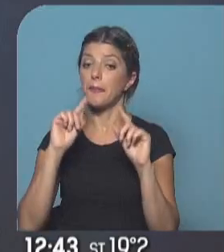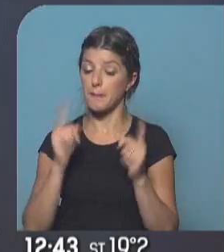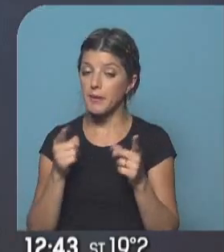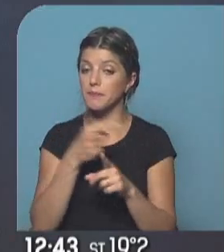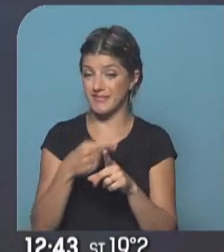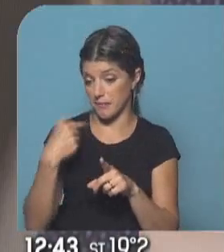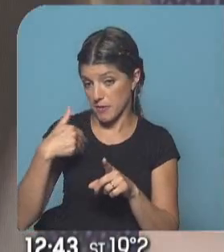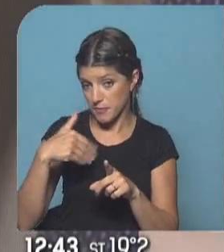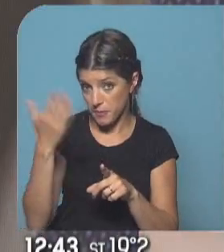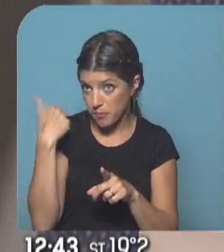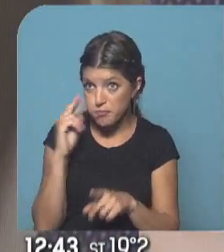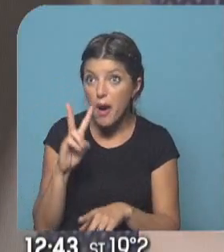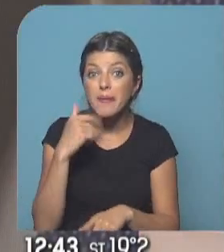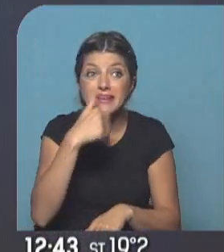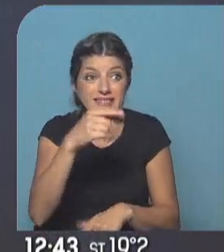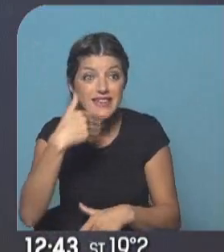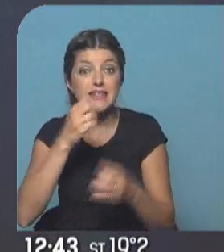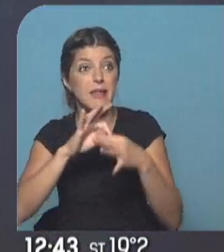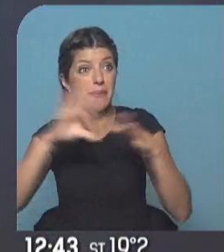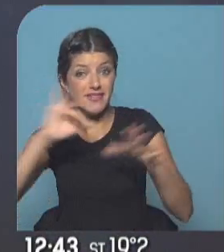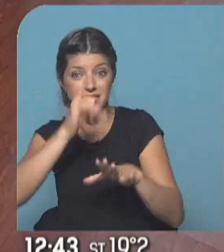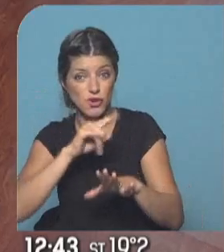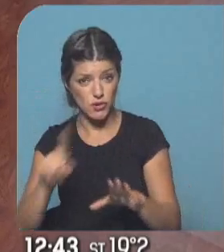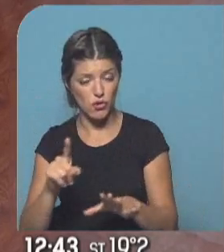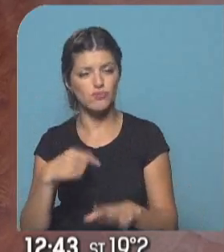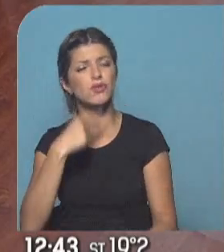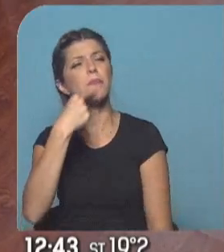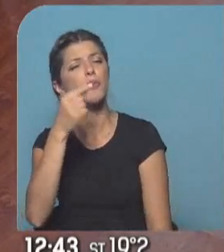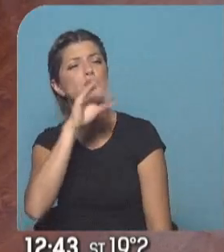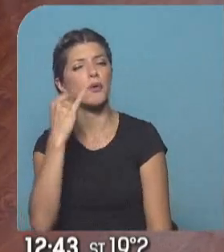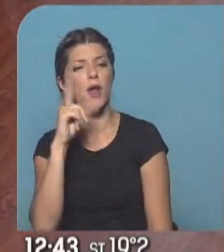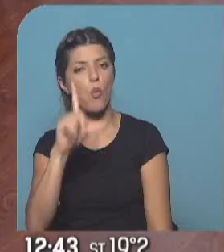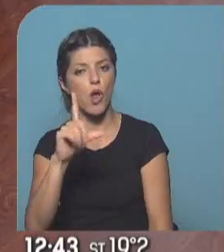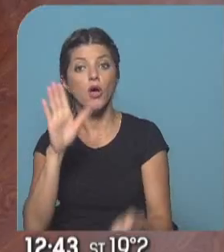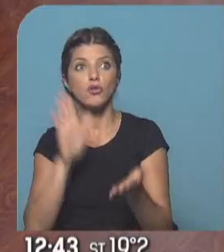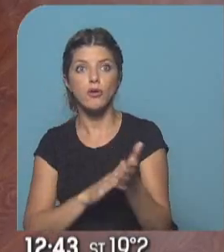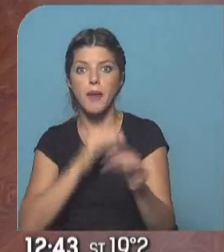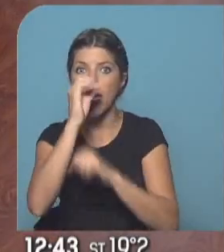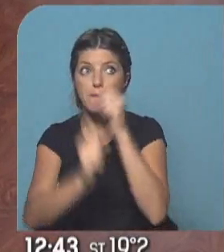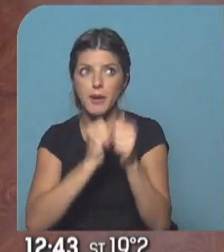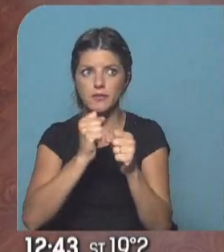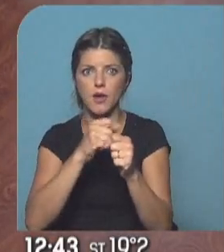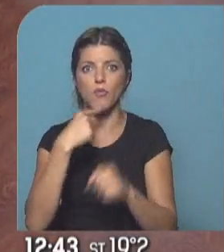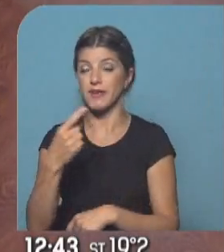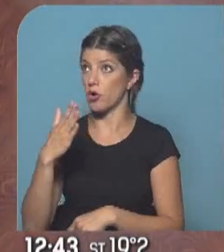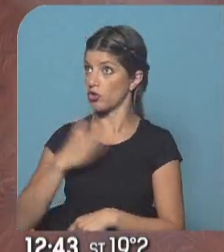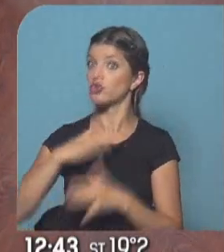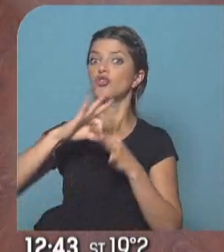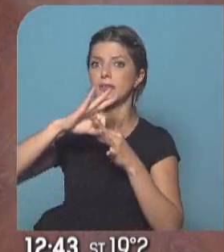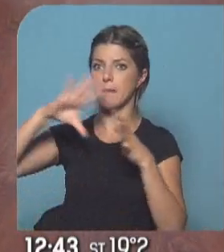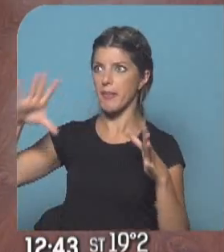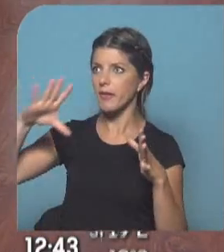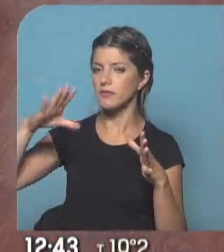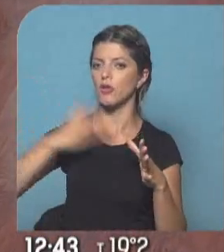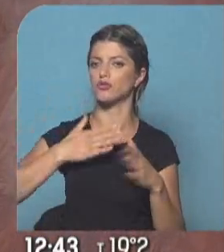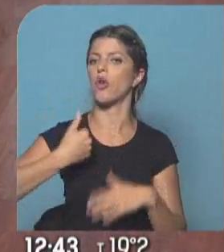efectivamente Cataluña se independiza o no se independiza, lo que es la estampida, la salida de las empresas, cuando Cataluña dice nos podemos independizar porque nosotros